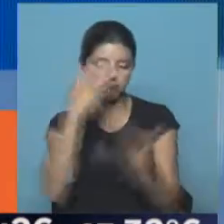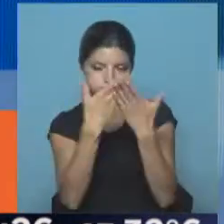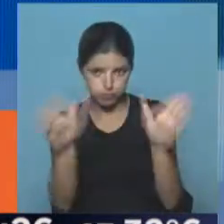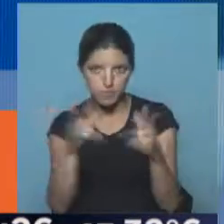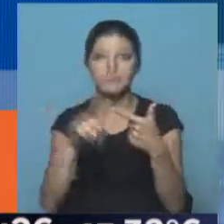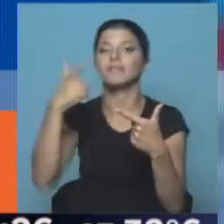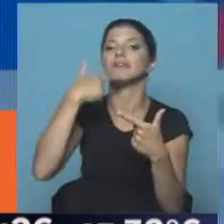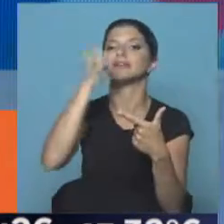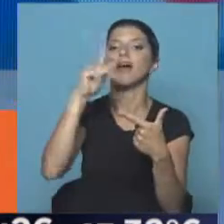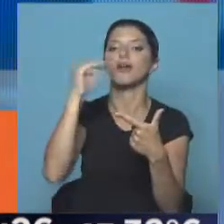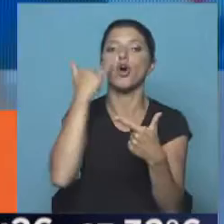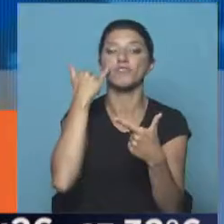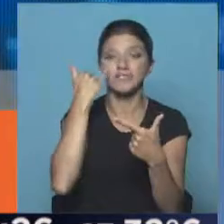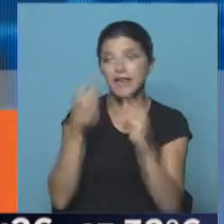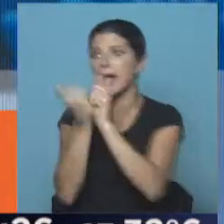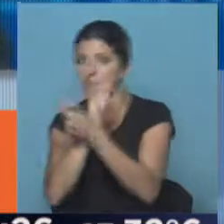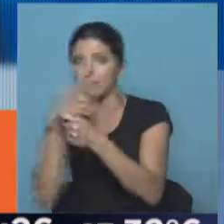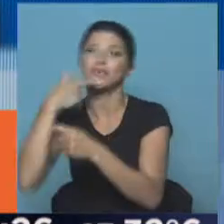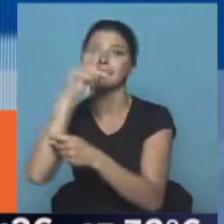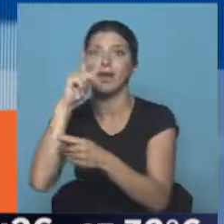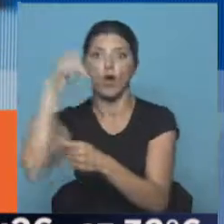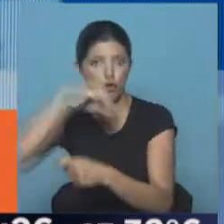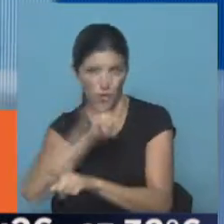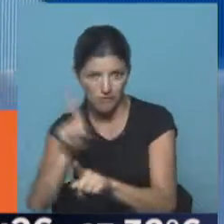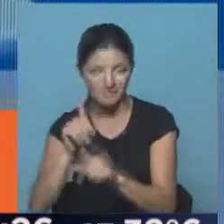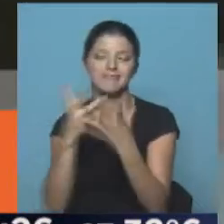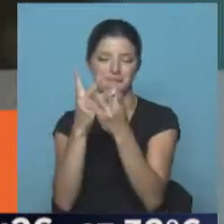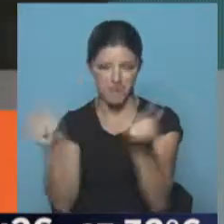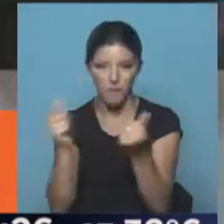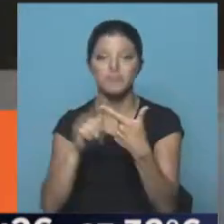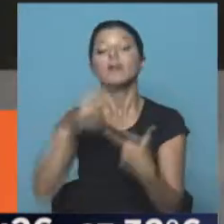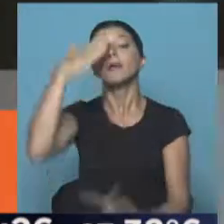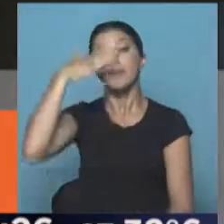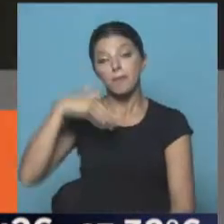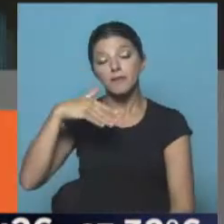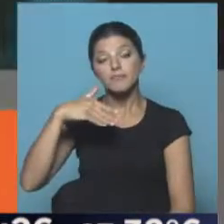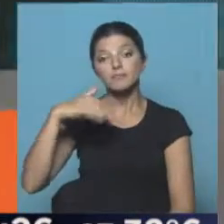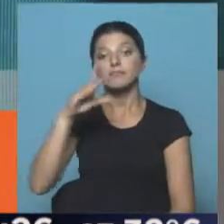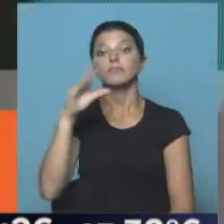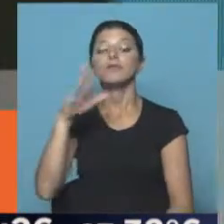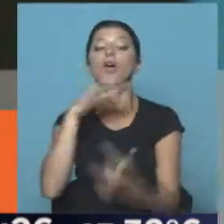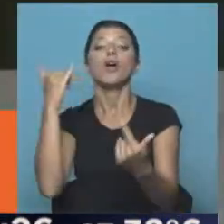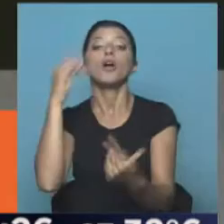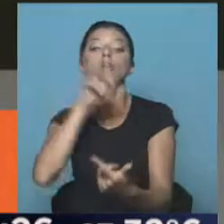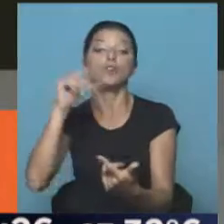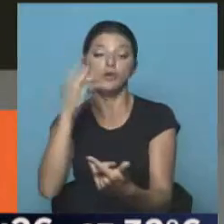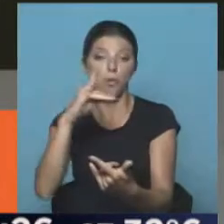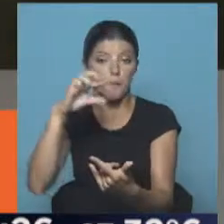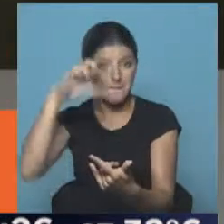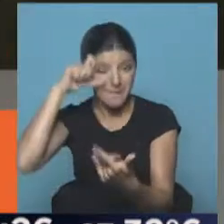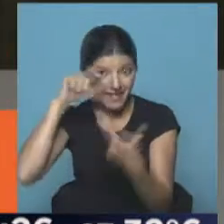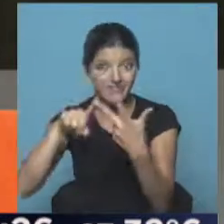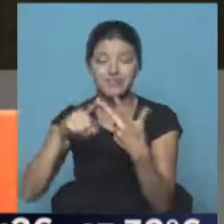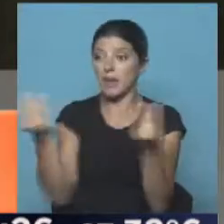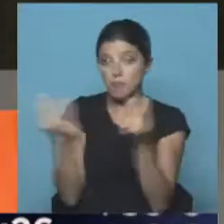a Sarkozy, se terminó la carrera de Sarkozy. Y por otro lado, Alain Juppé, que era el gran candidato, el gran favorito de los republicanos,